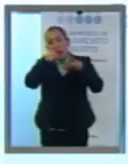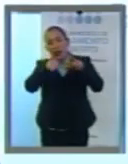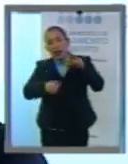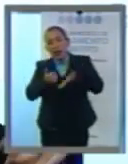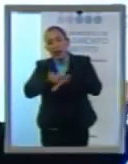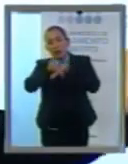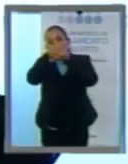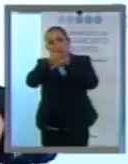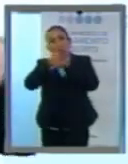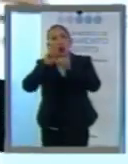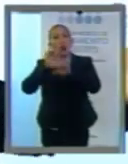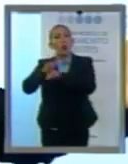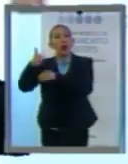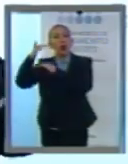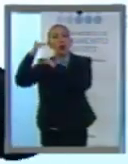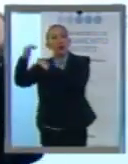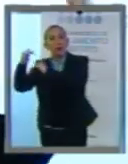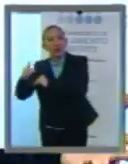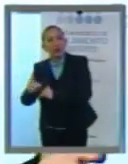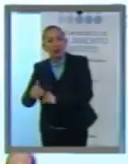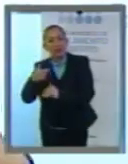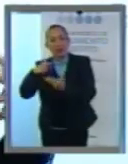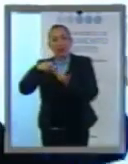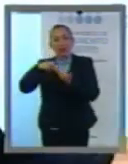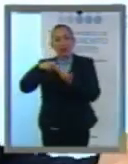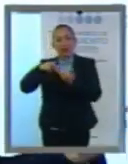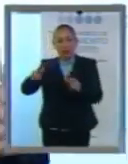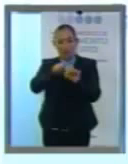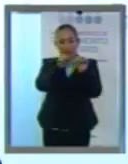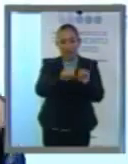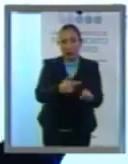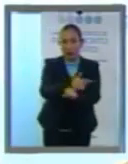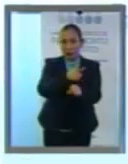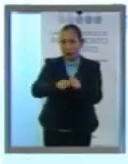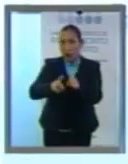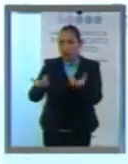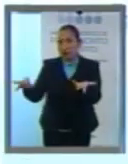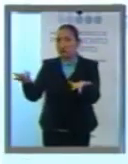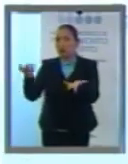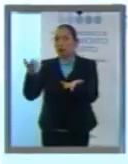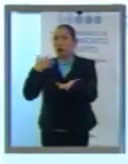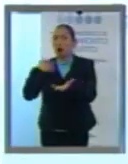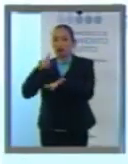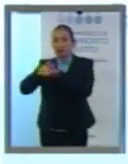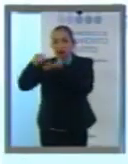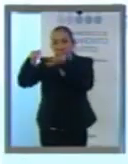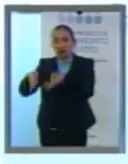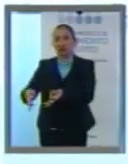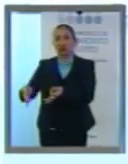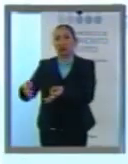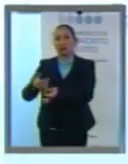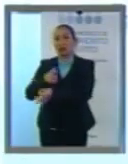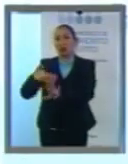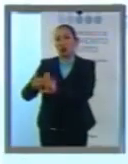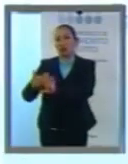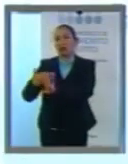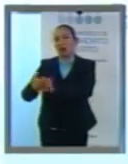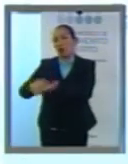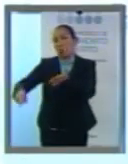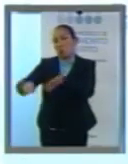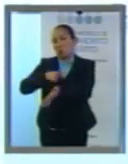y obstaculizarse entre esta relación que habrá el Sistema Nacional de Transparencia y el Sistema Nacional de